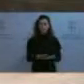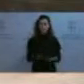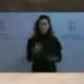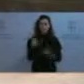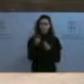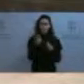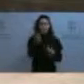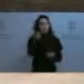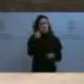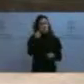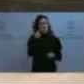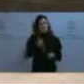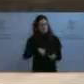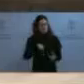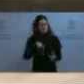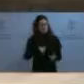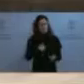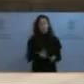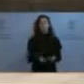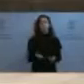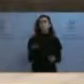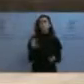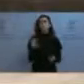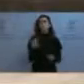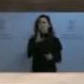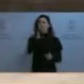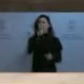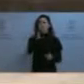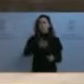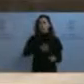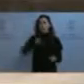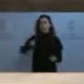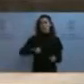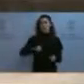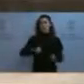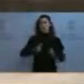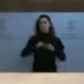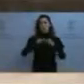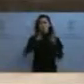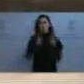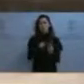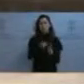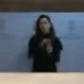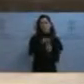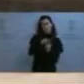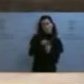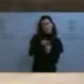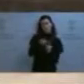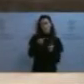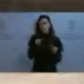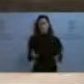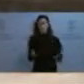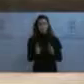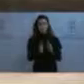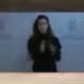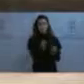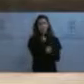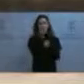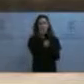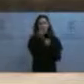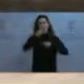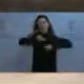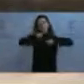lo conoce, porque en febrero su alcalde, el alcalde de Cangas de Onís, ya manifestó públicamente, tras